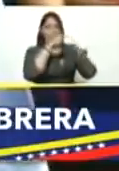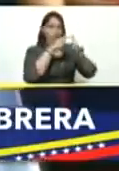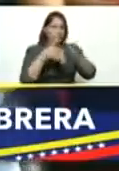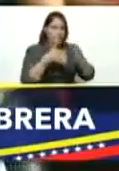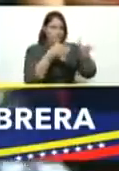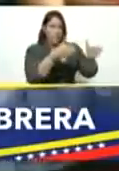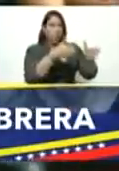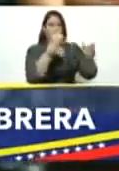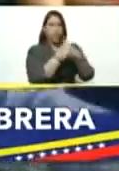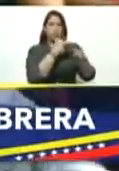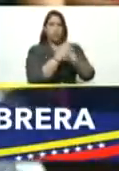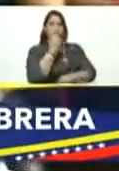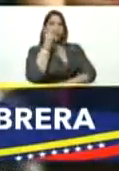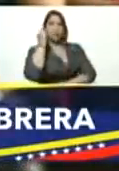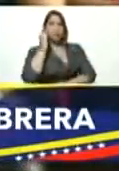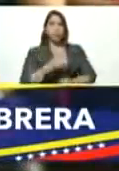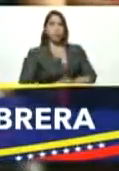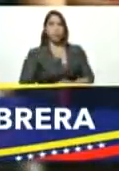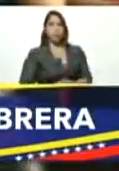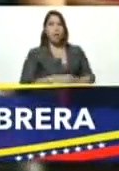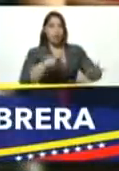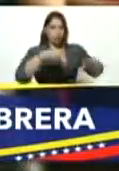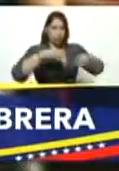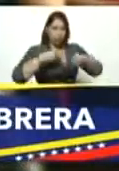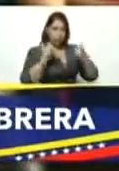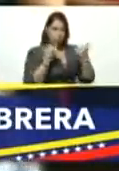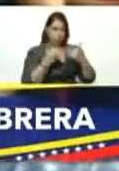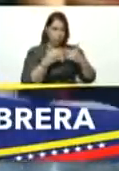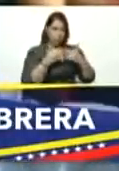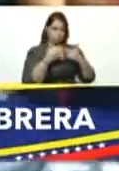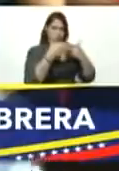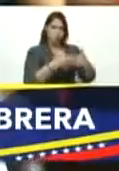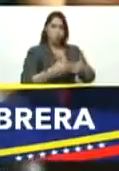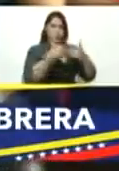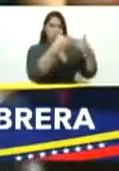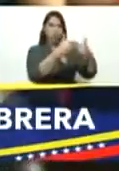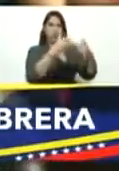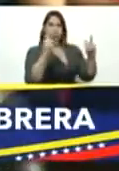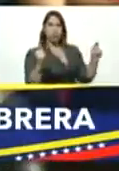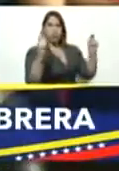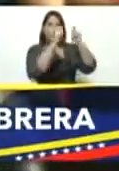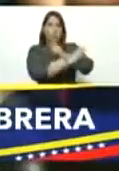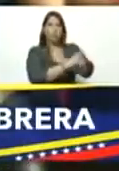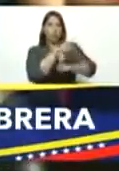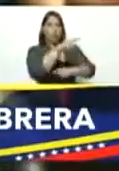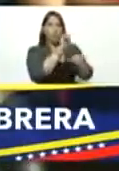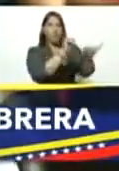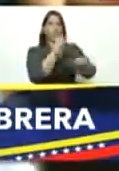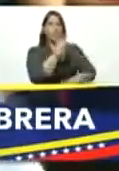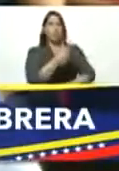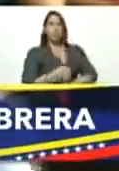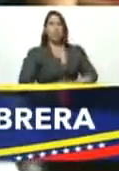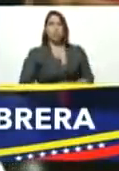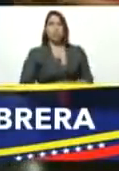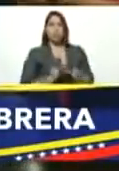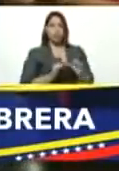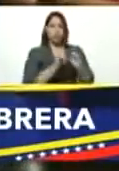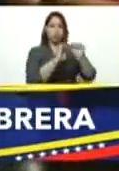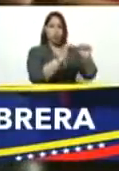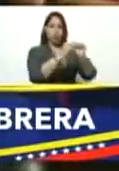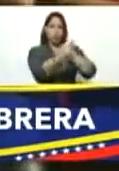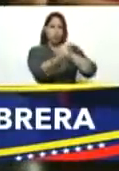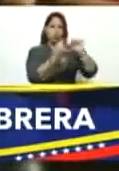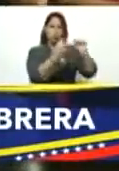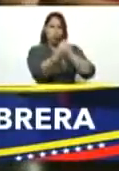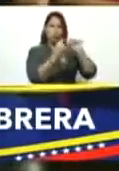la clase obrera asume en este periodo de transformación que usted ha señalado continuamos el debate